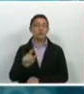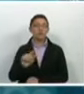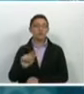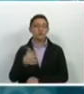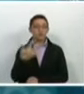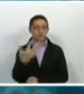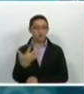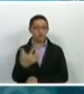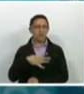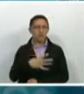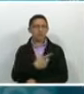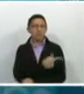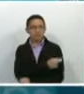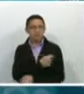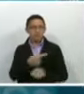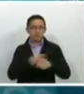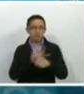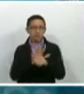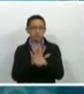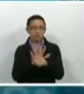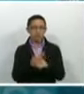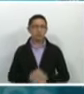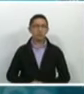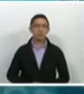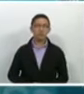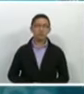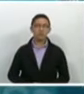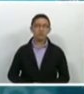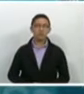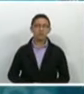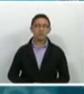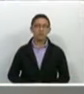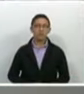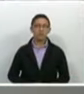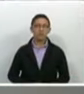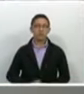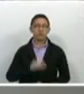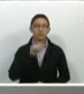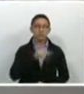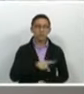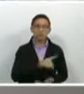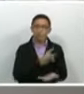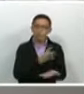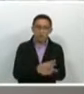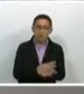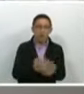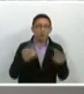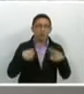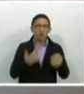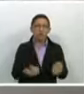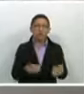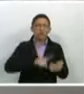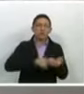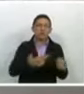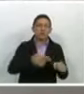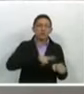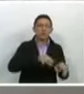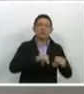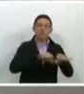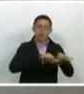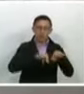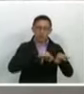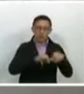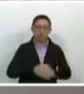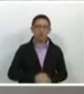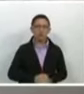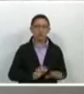16.575 dosis de vacunas, que son para el personal médico y que puedan entonces cerrar el círculo